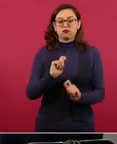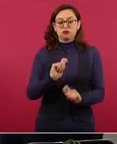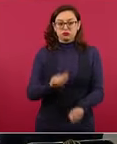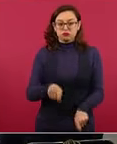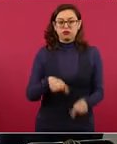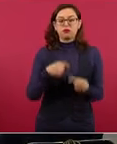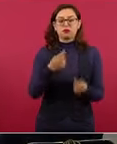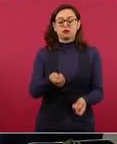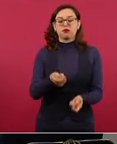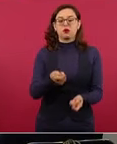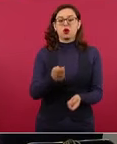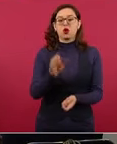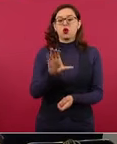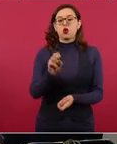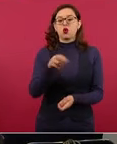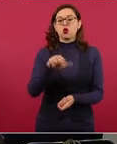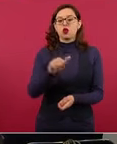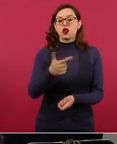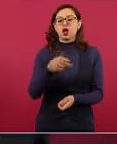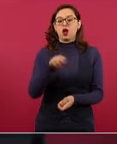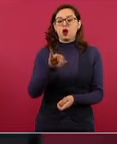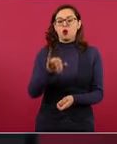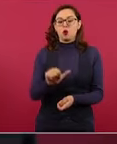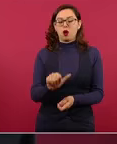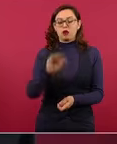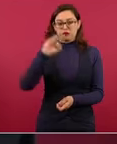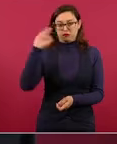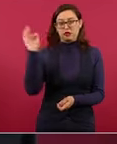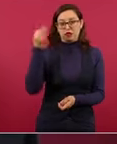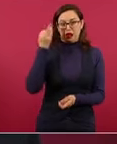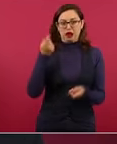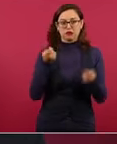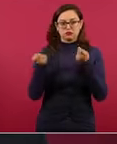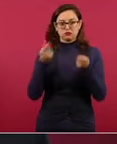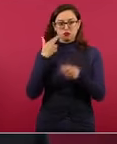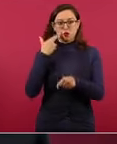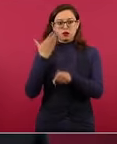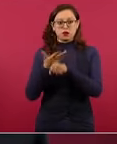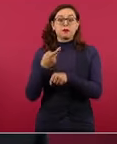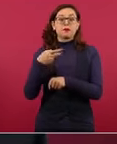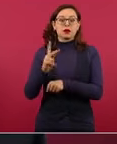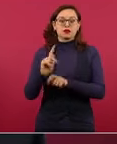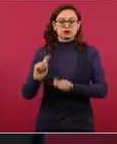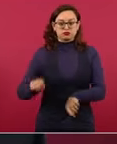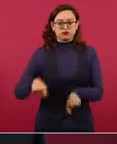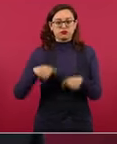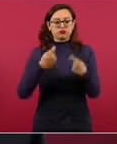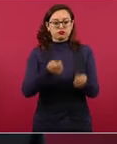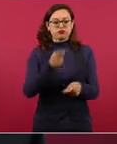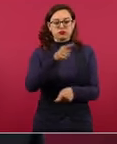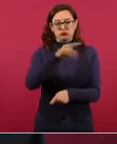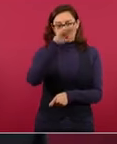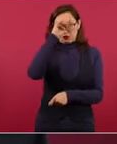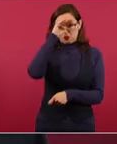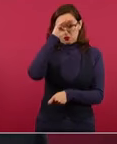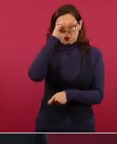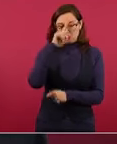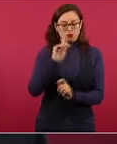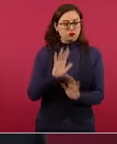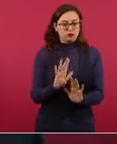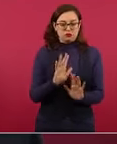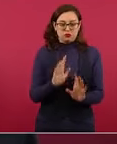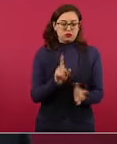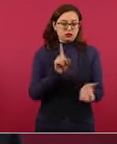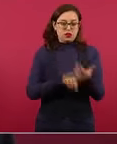por la comisión nacional del agua el gobierno federal y el organismo operador y a la industria y todos los servicios que se